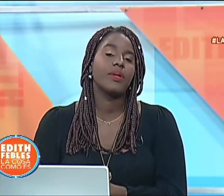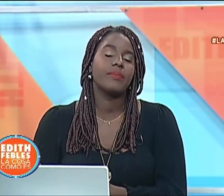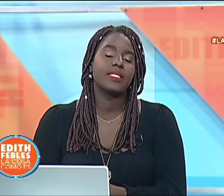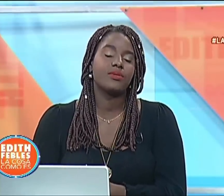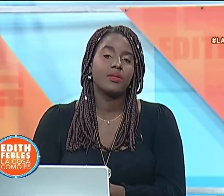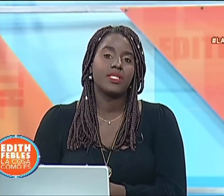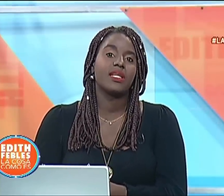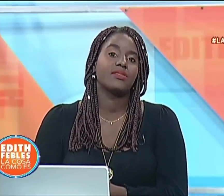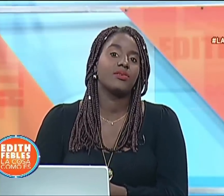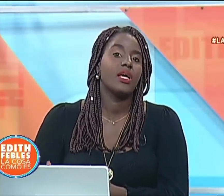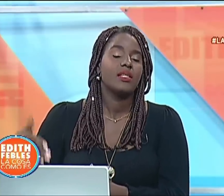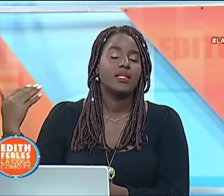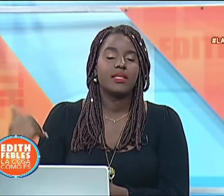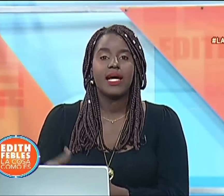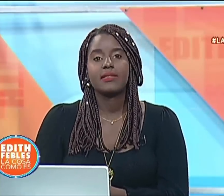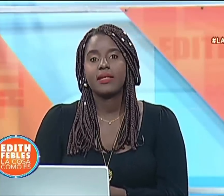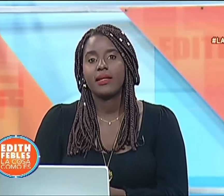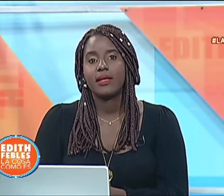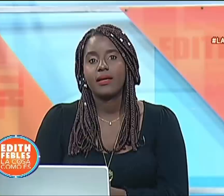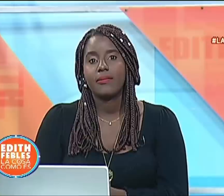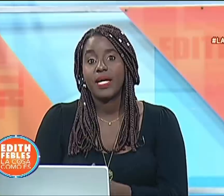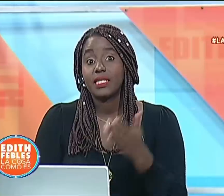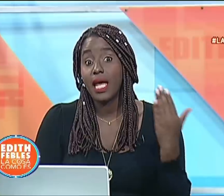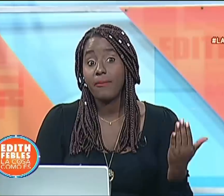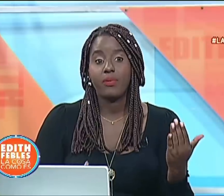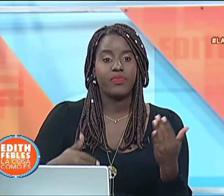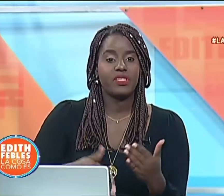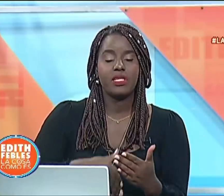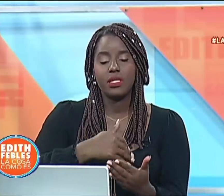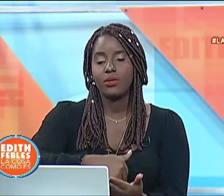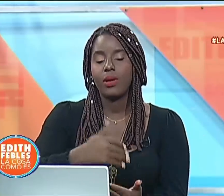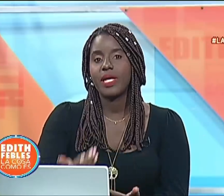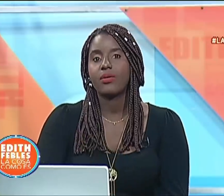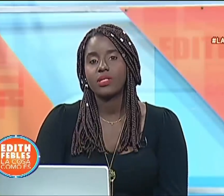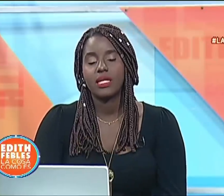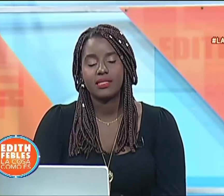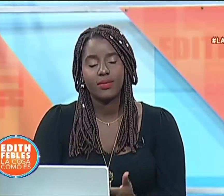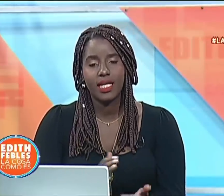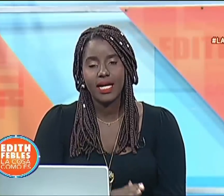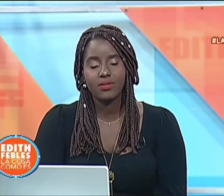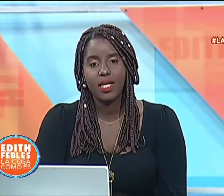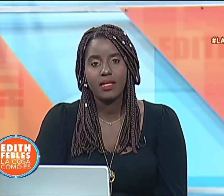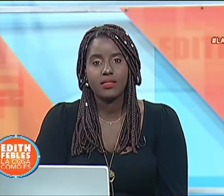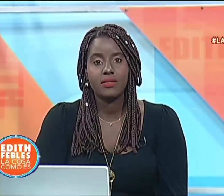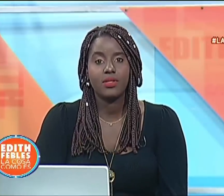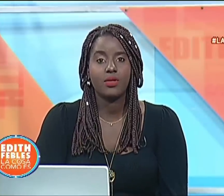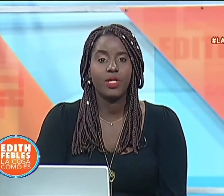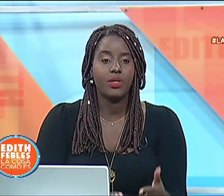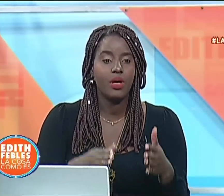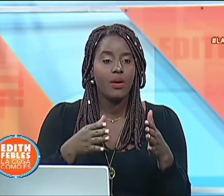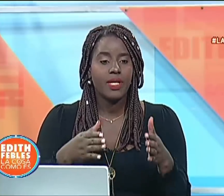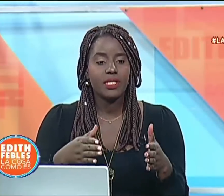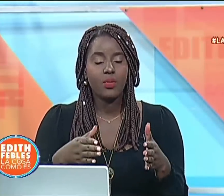haber empezado esa investigación desde hace más tiempo. Sí, y no lo había judicializado. En el caso de la ley de extinción de